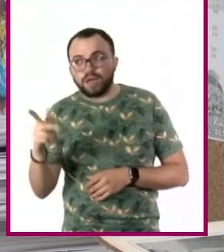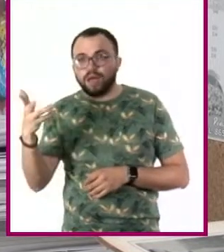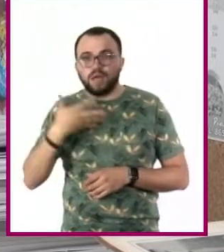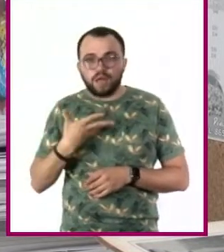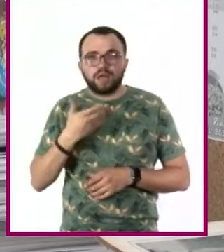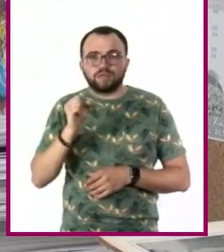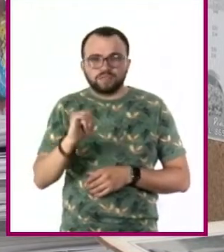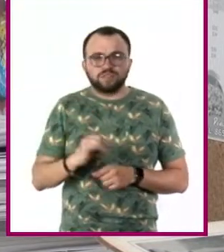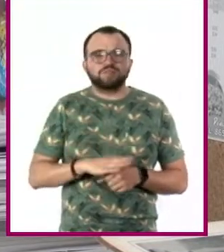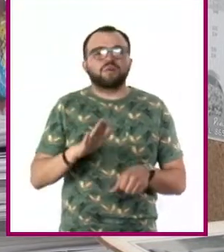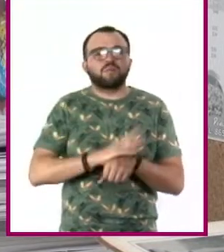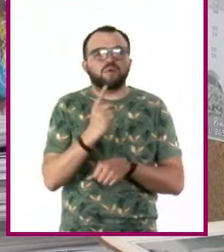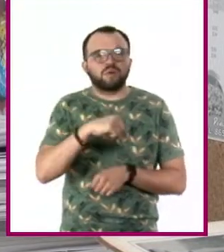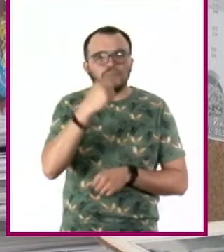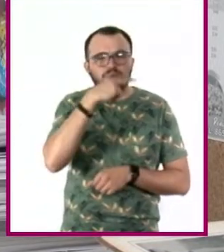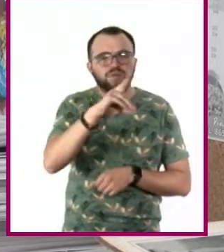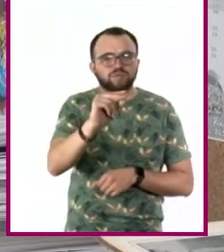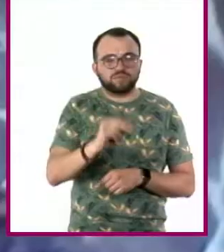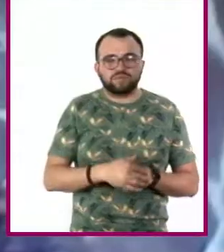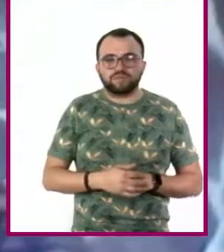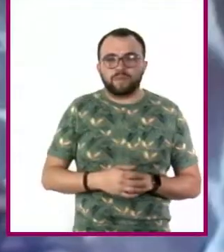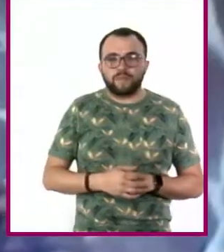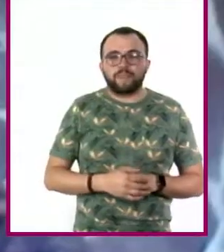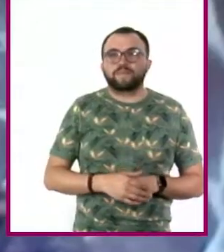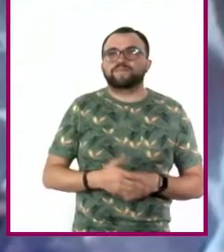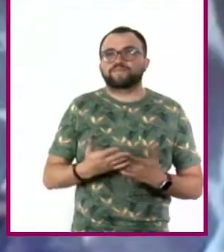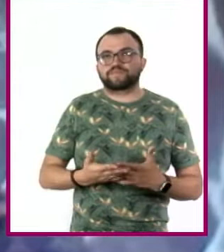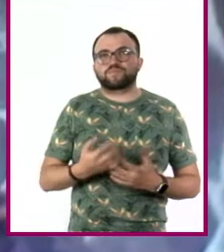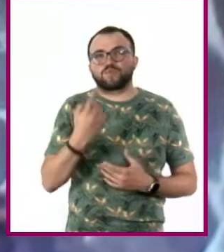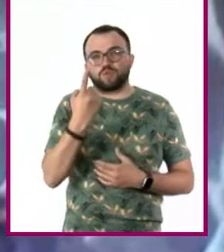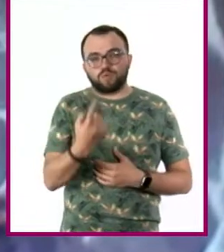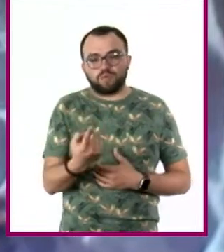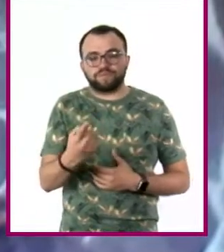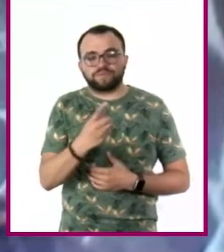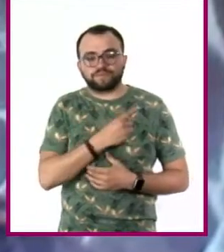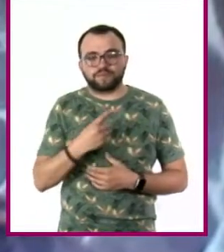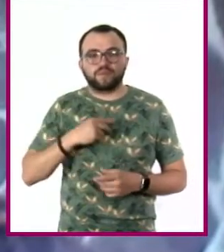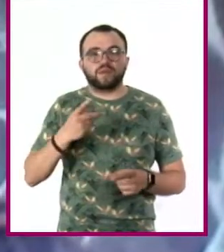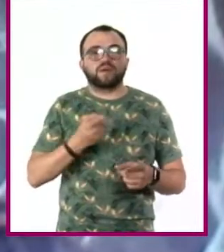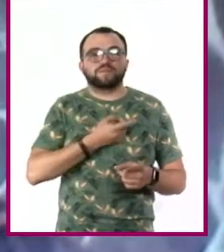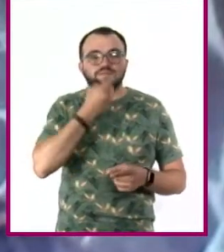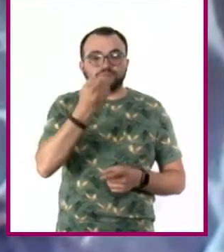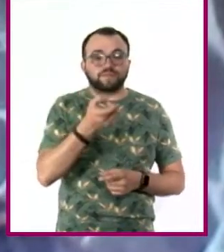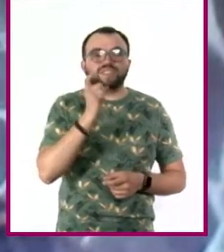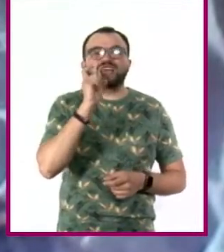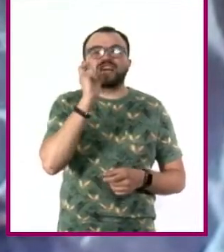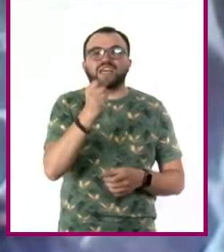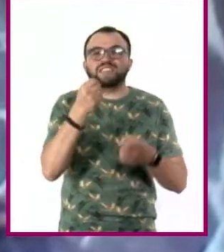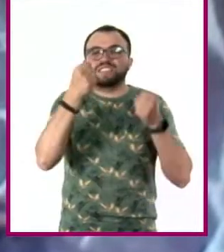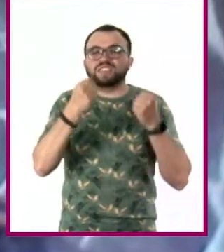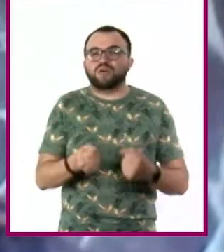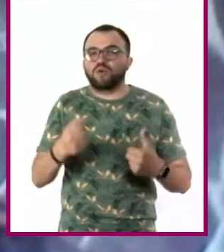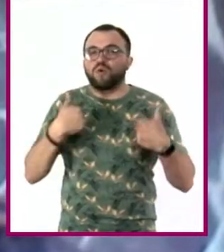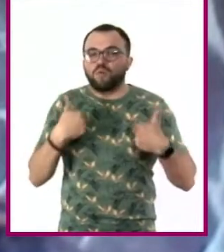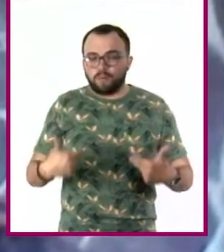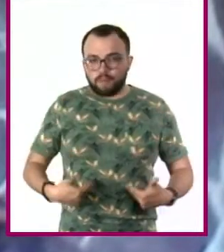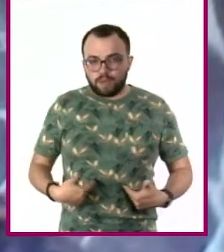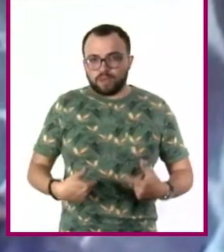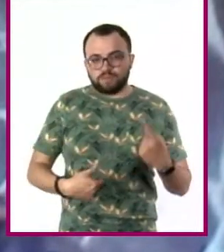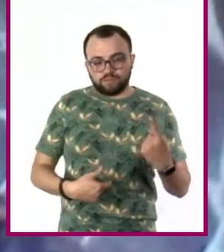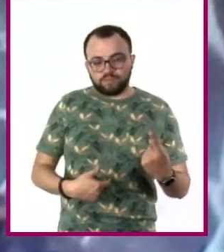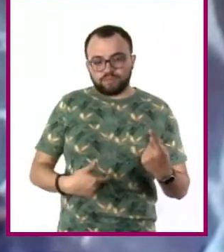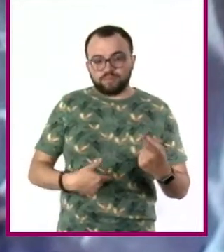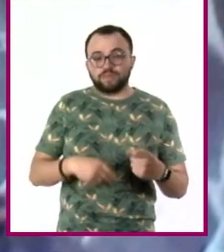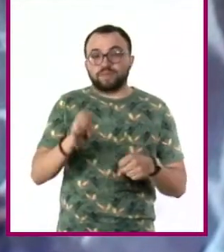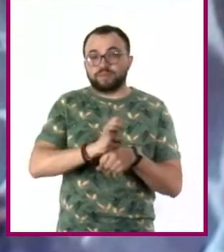¿Por qué? Mira, por una parte, tendríamos que decir qué es seguridad humana, ¿no?